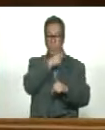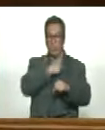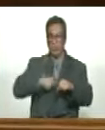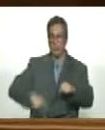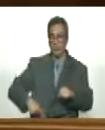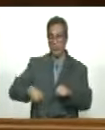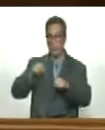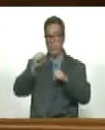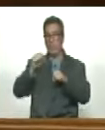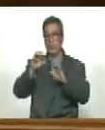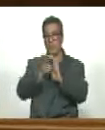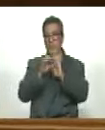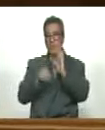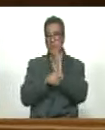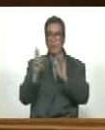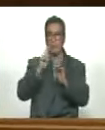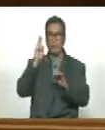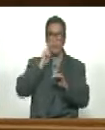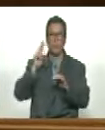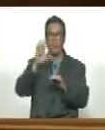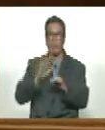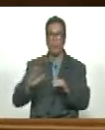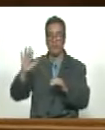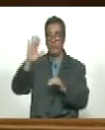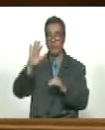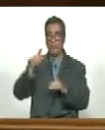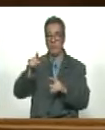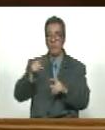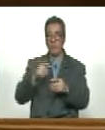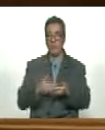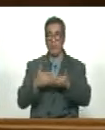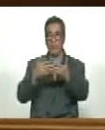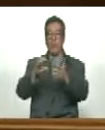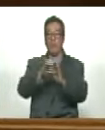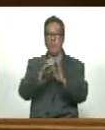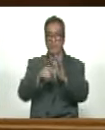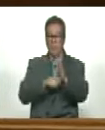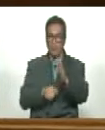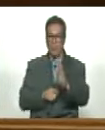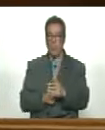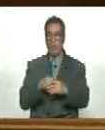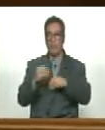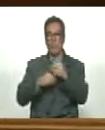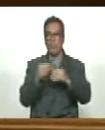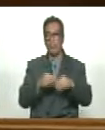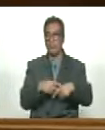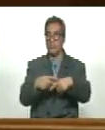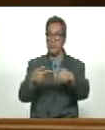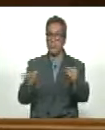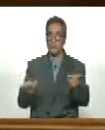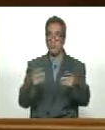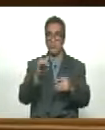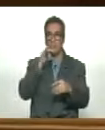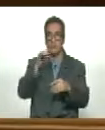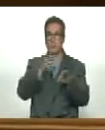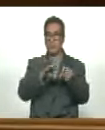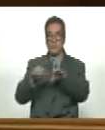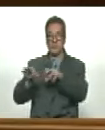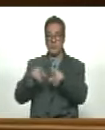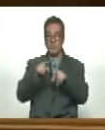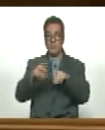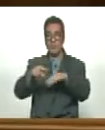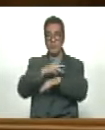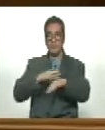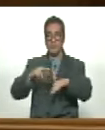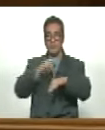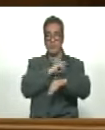Moros, presidente constitucional de la República Bolivariana de Venezuela, se remite a la Gaceta Oficial a los fines de su publicación y se notifica por secretaría al